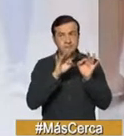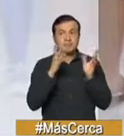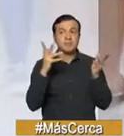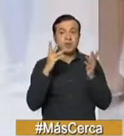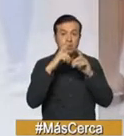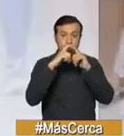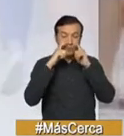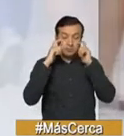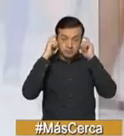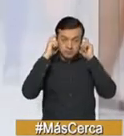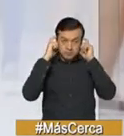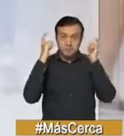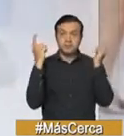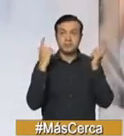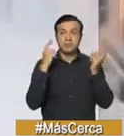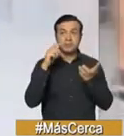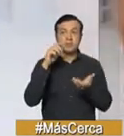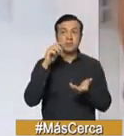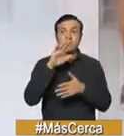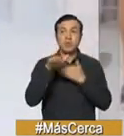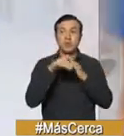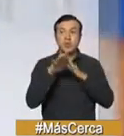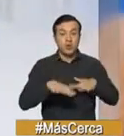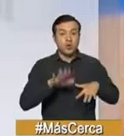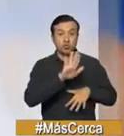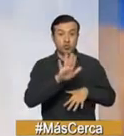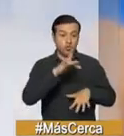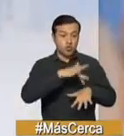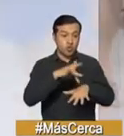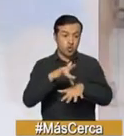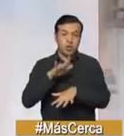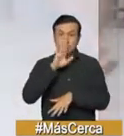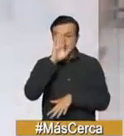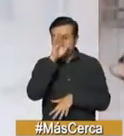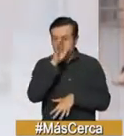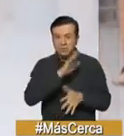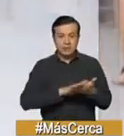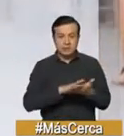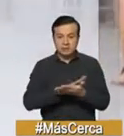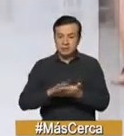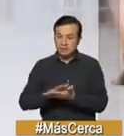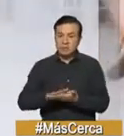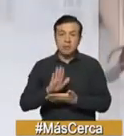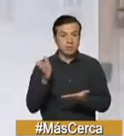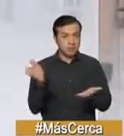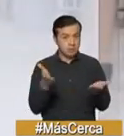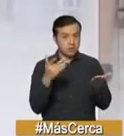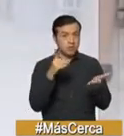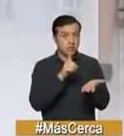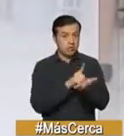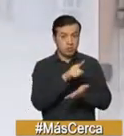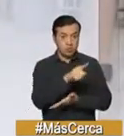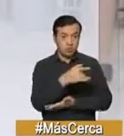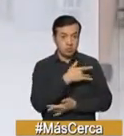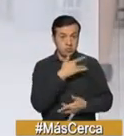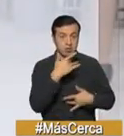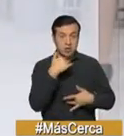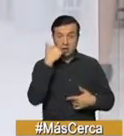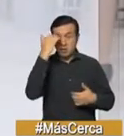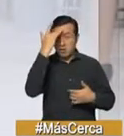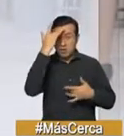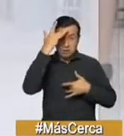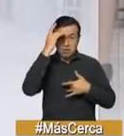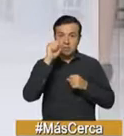mascarillas desinfectar las superficies que tocan con frecuencia acude al médico si tienes síntomas de enfermedad